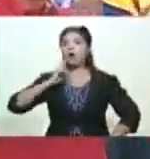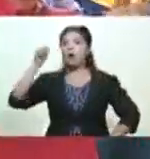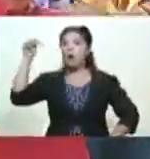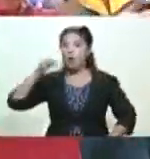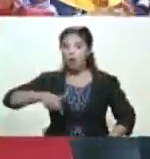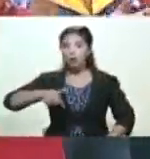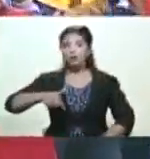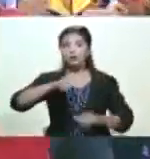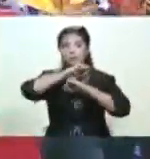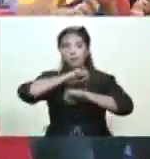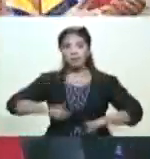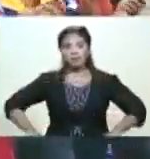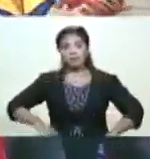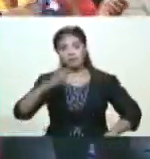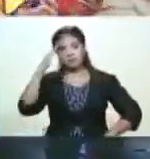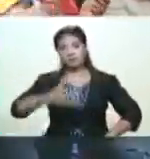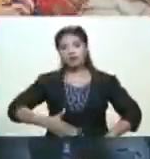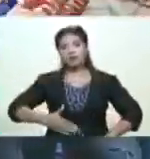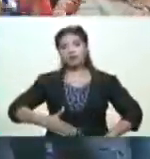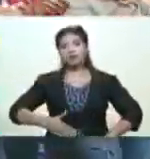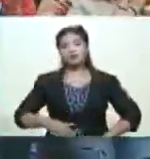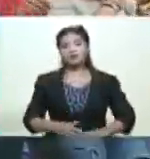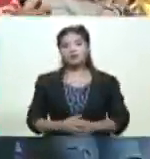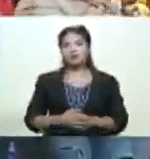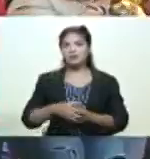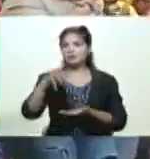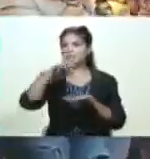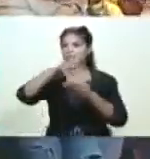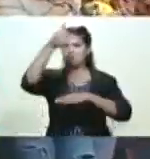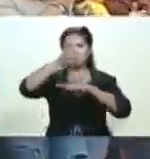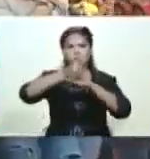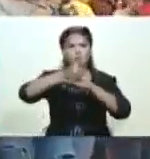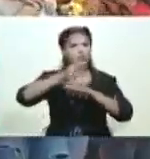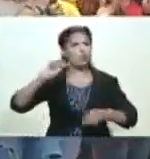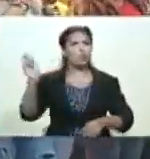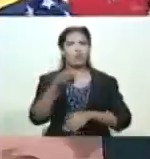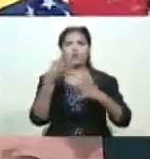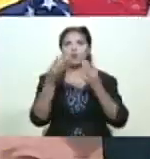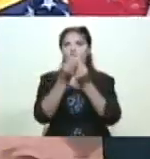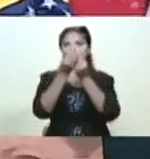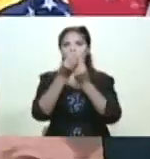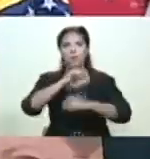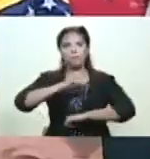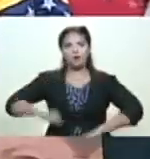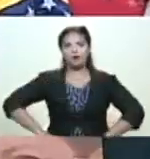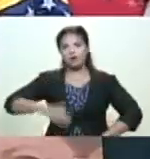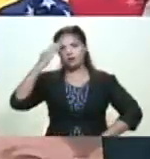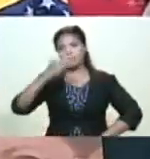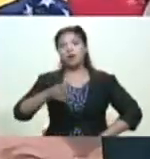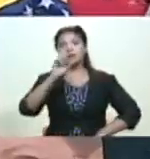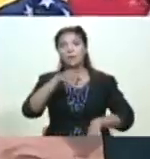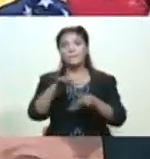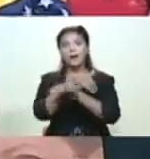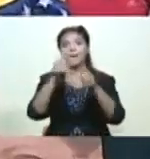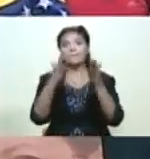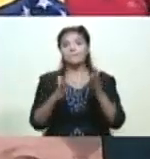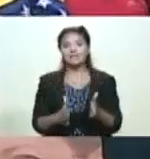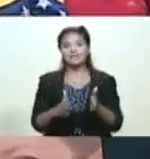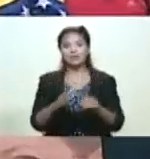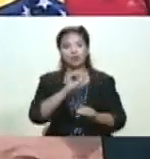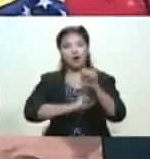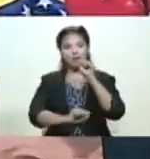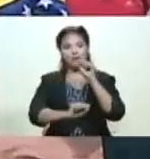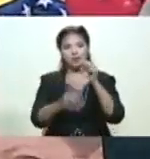hoy el Estado Mayor Conjunto y el ministro Vladimir